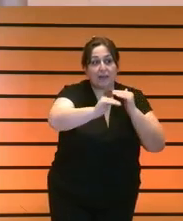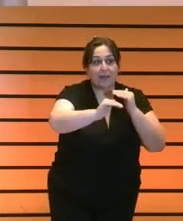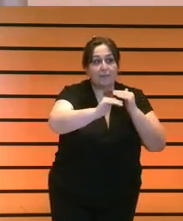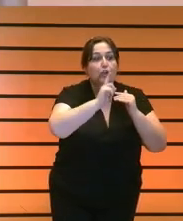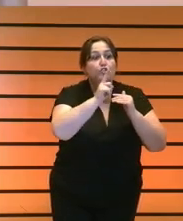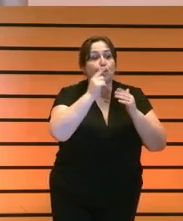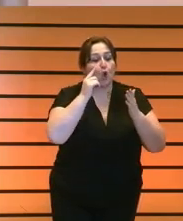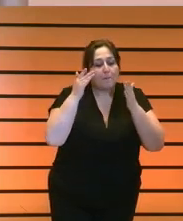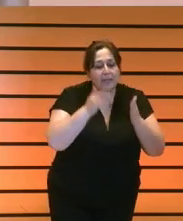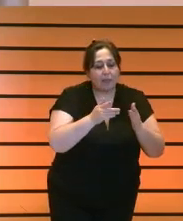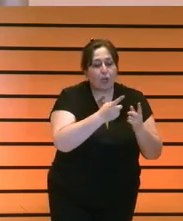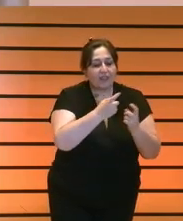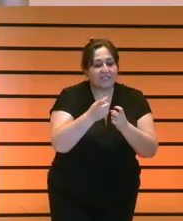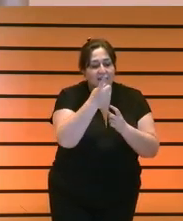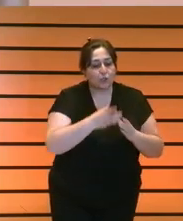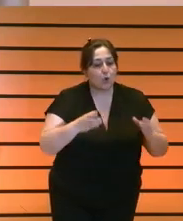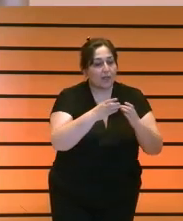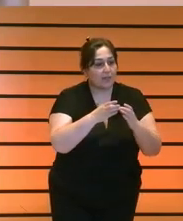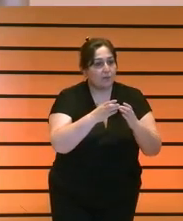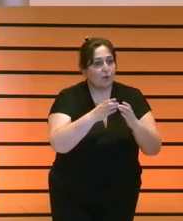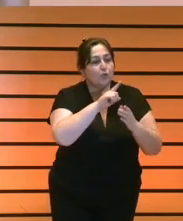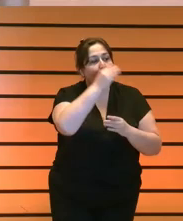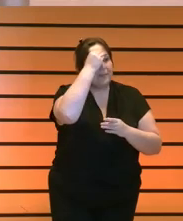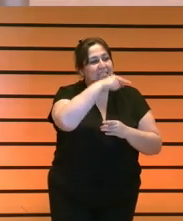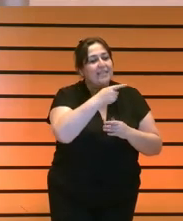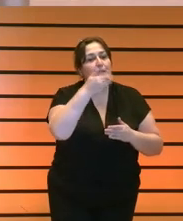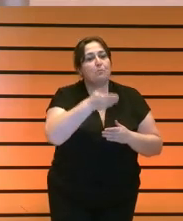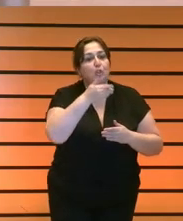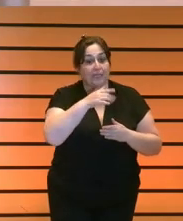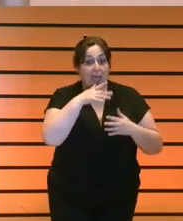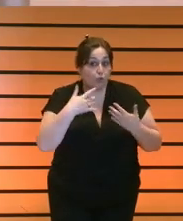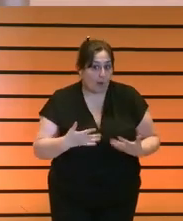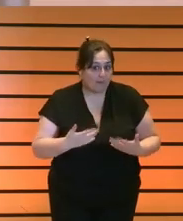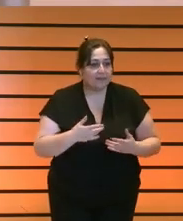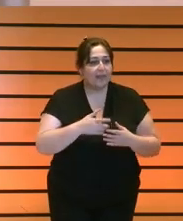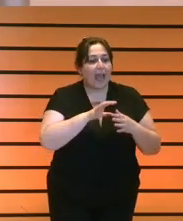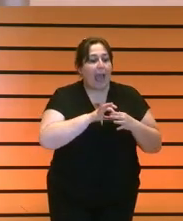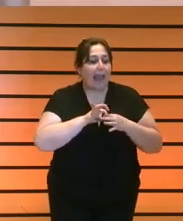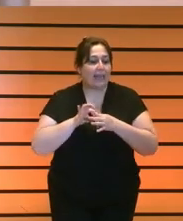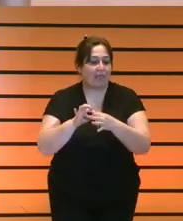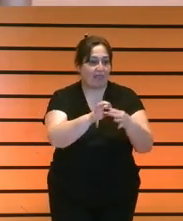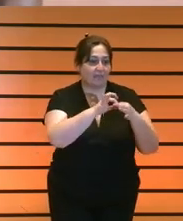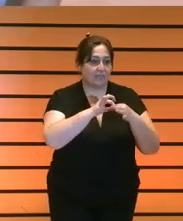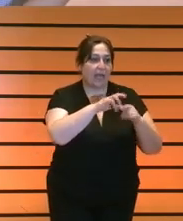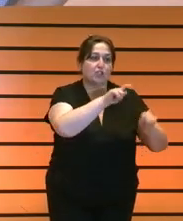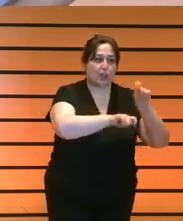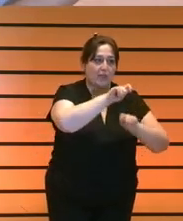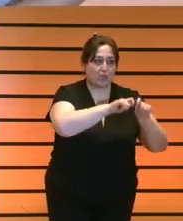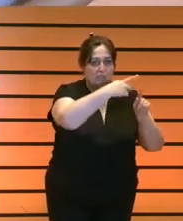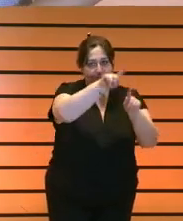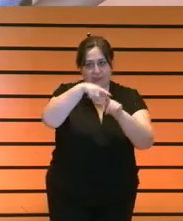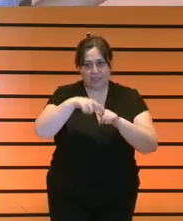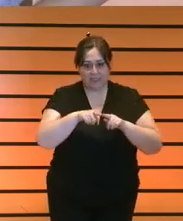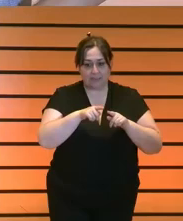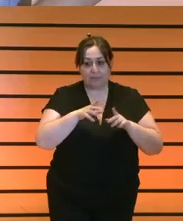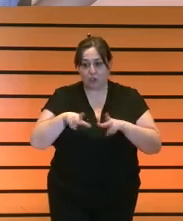de un colectivo? ¿Y qué importancia tiene en esta coyuntura, en este momento, las alianzas entre organizaciones de la sociedad